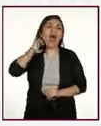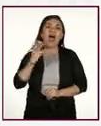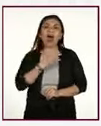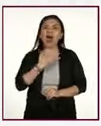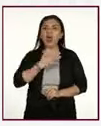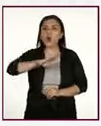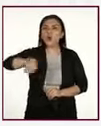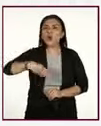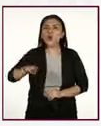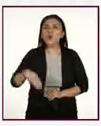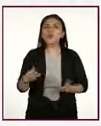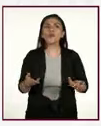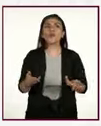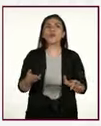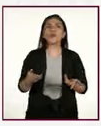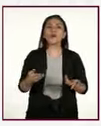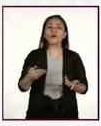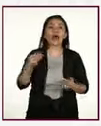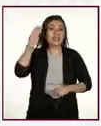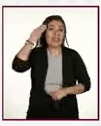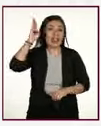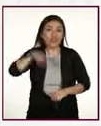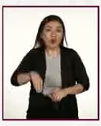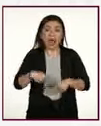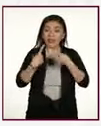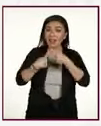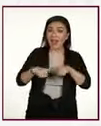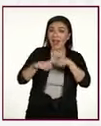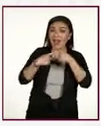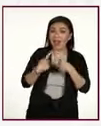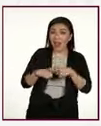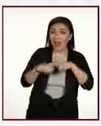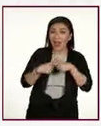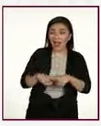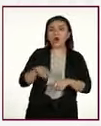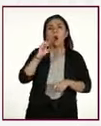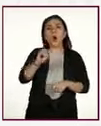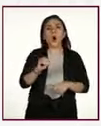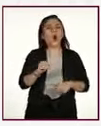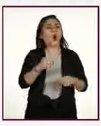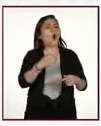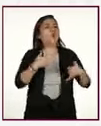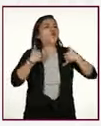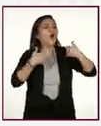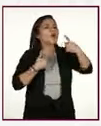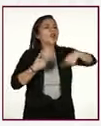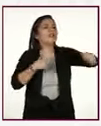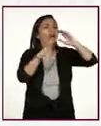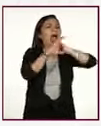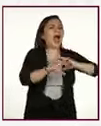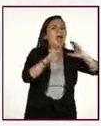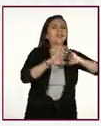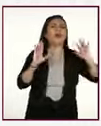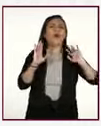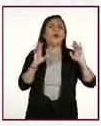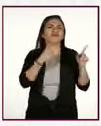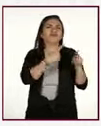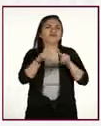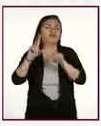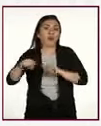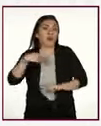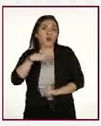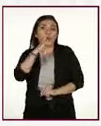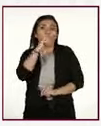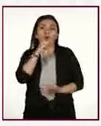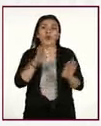ejemplo, desde señoras que tejen hasta chicos que hacen rap. Qué entonces, bonito. no podemos nosotras